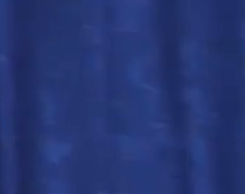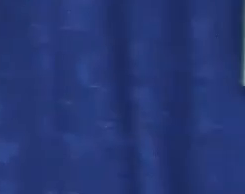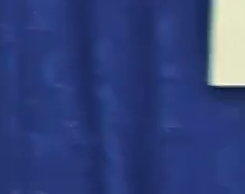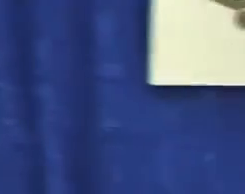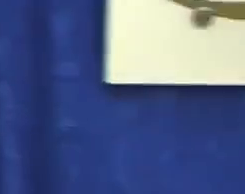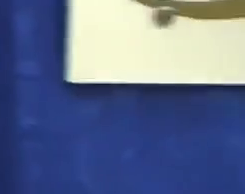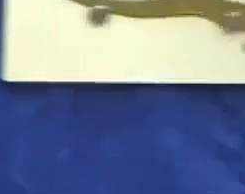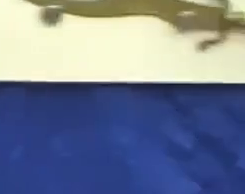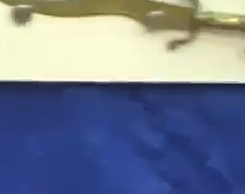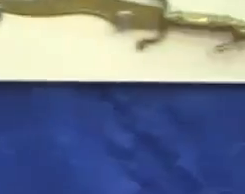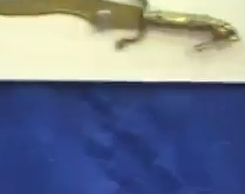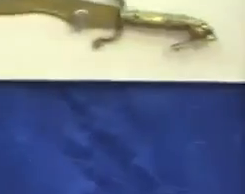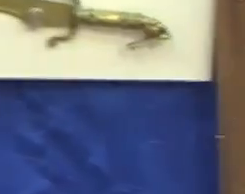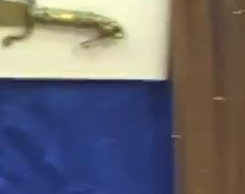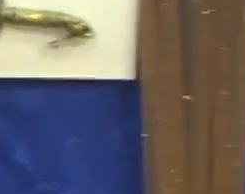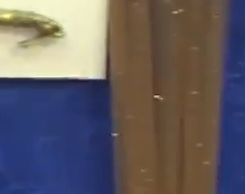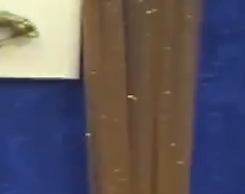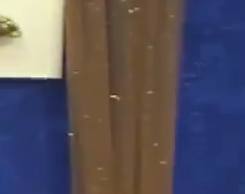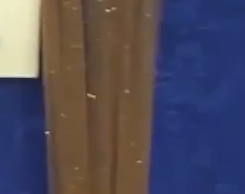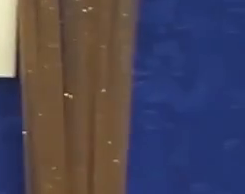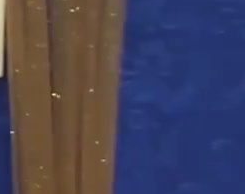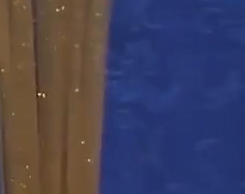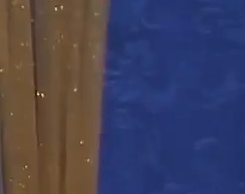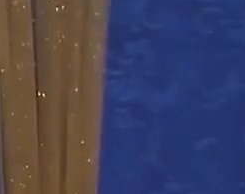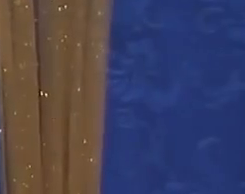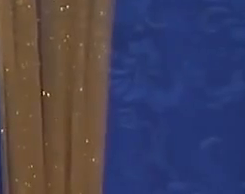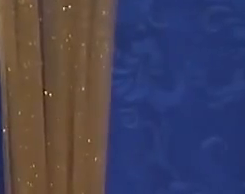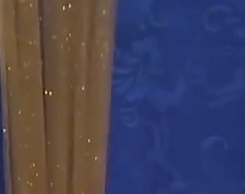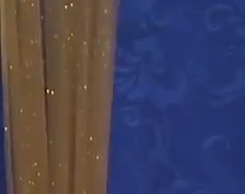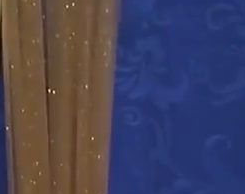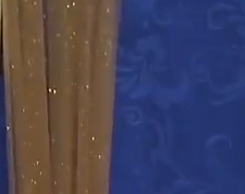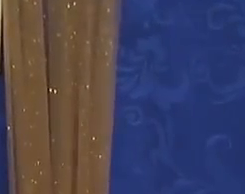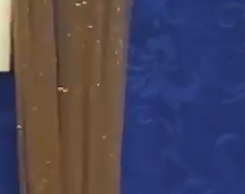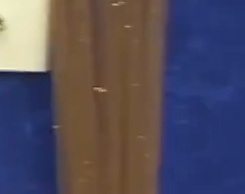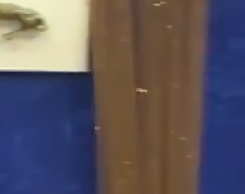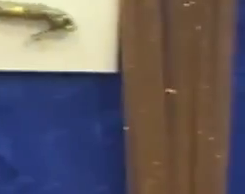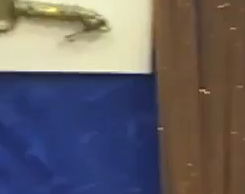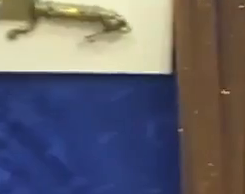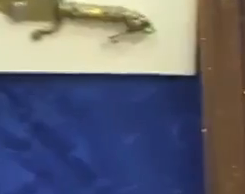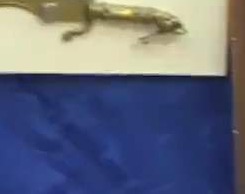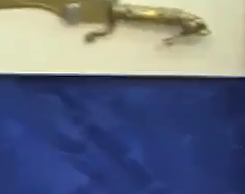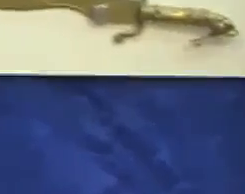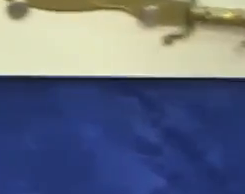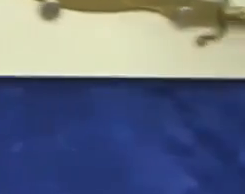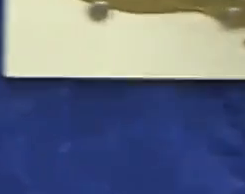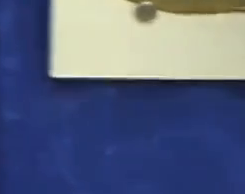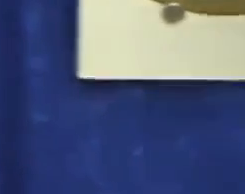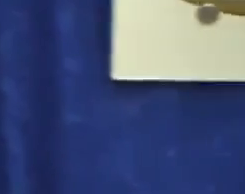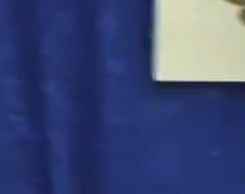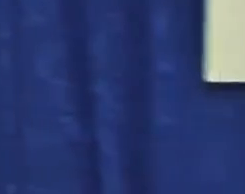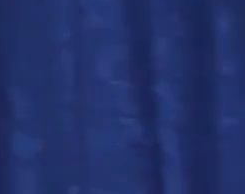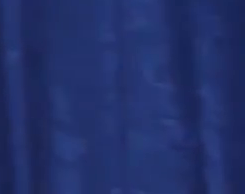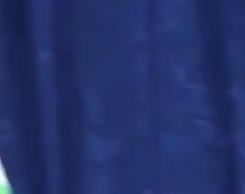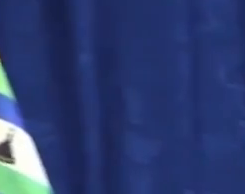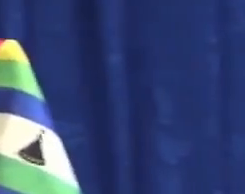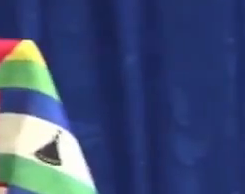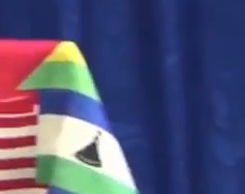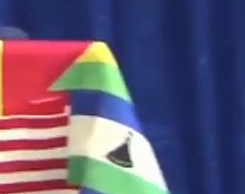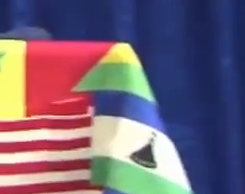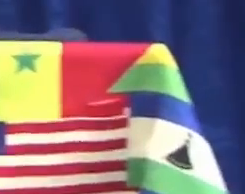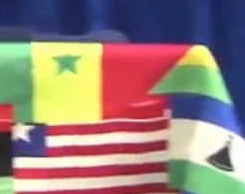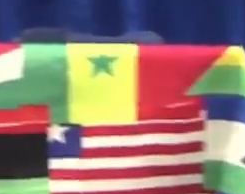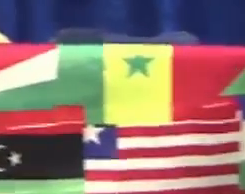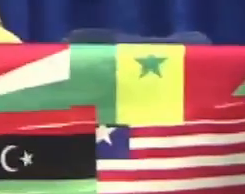En el nombre de Jesús, Padre, yo te pido que esta tarde y todo lo que va a durar este servicio,